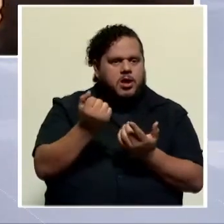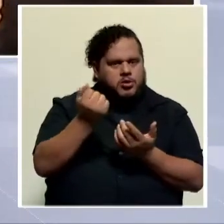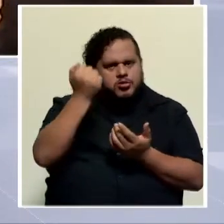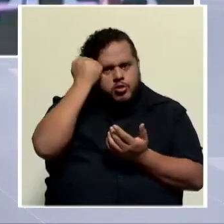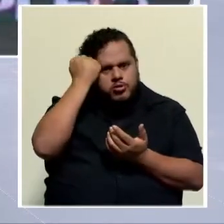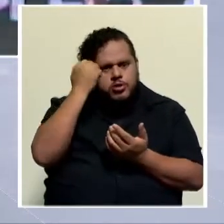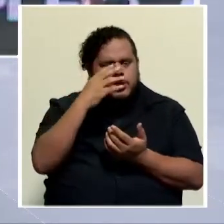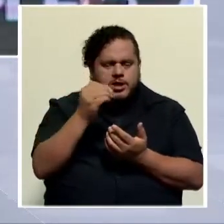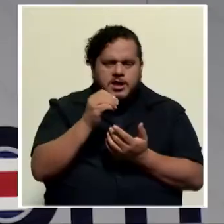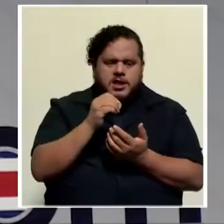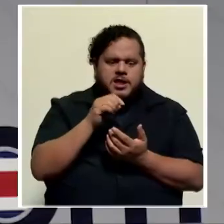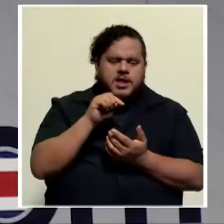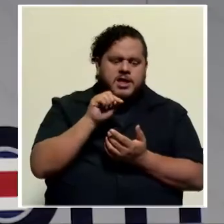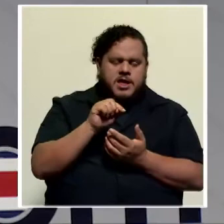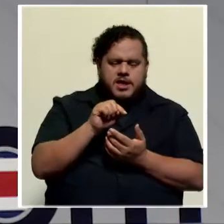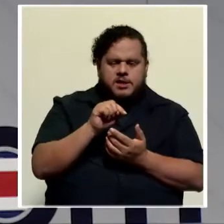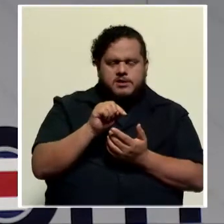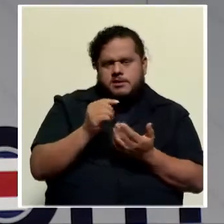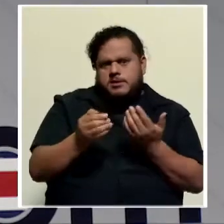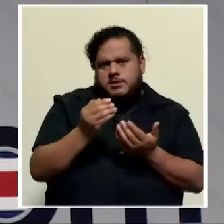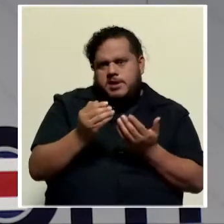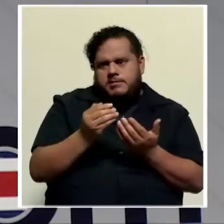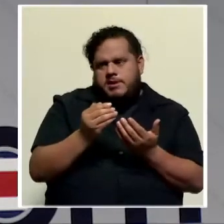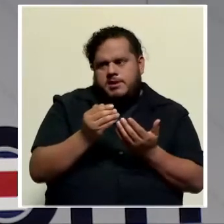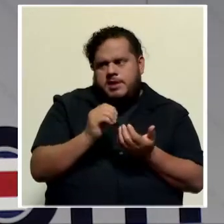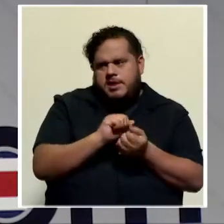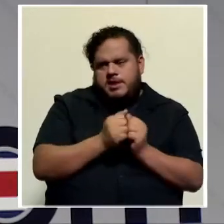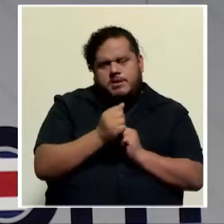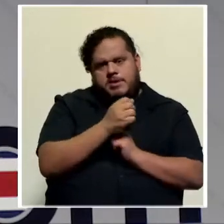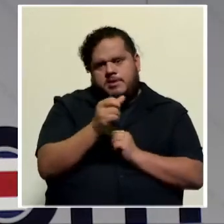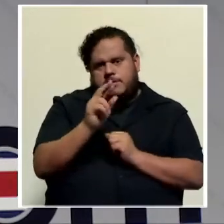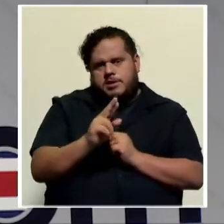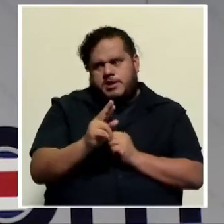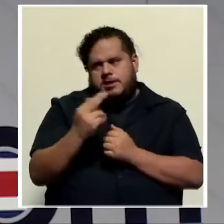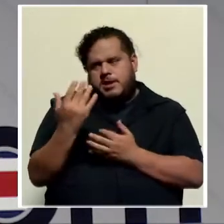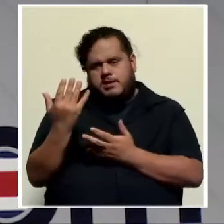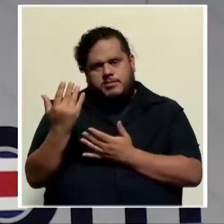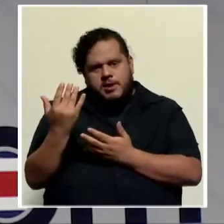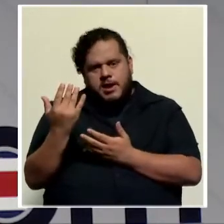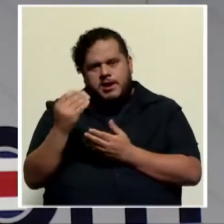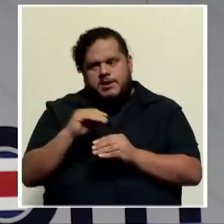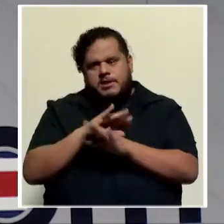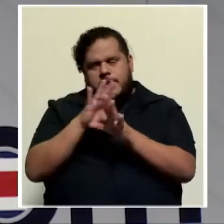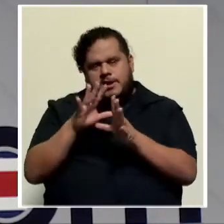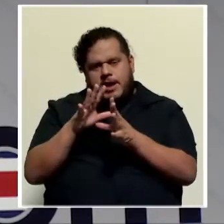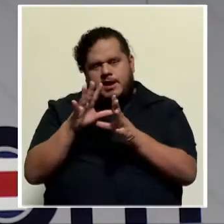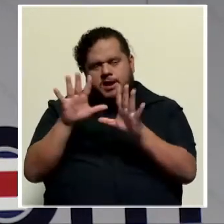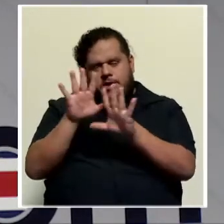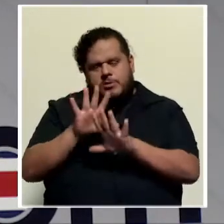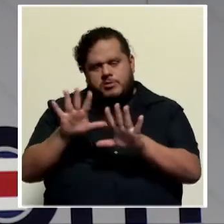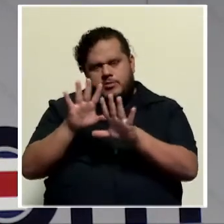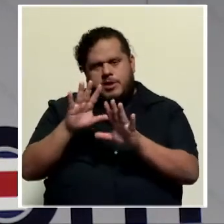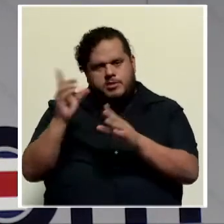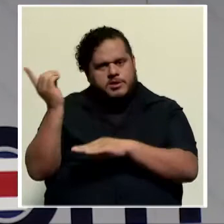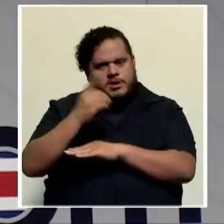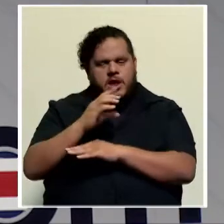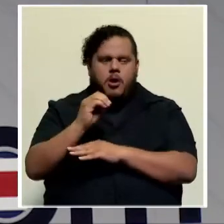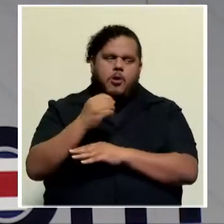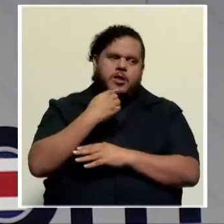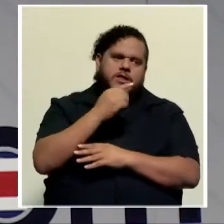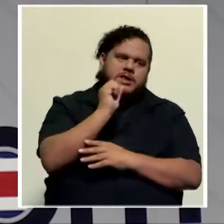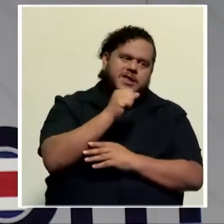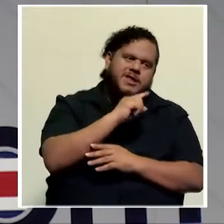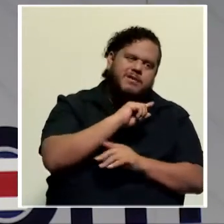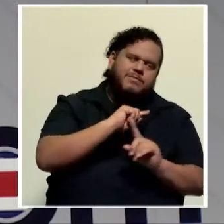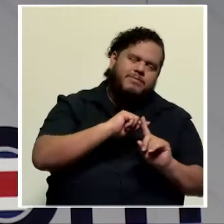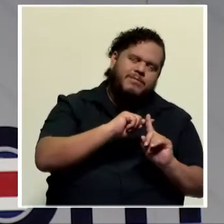ser que de este ser costarricense, de esperar a que se aclaren los nublados del día o decir sí, pero mejor no,